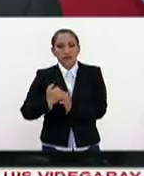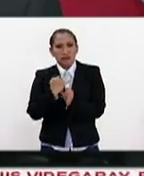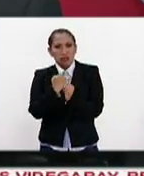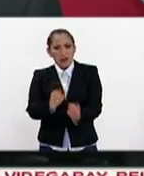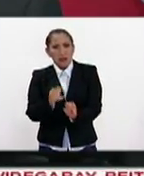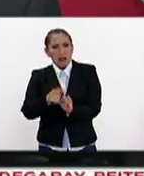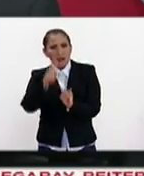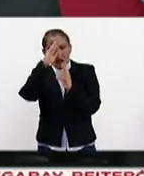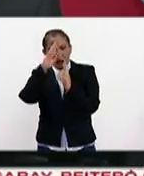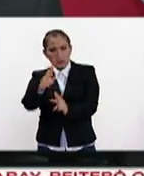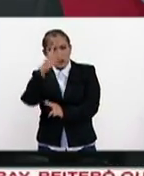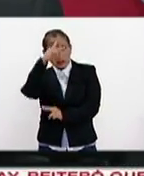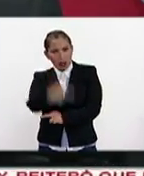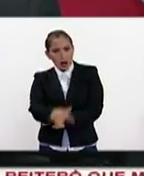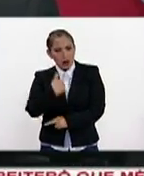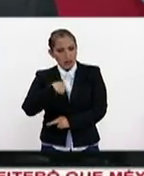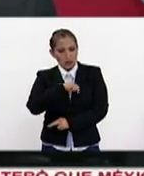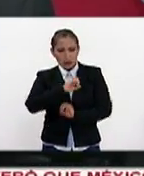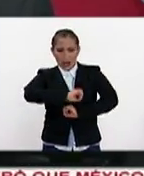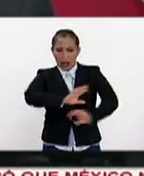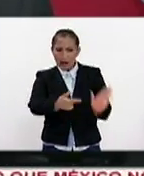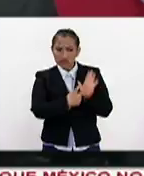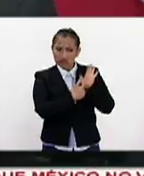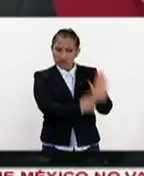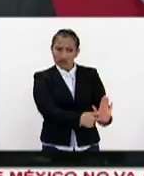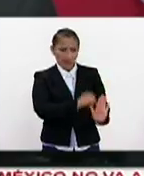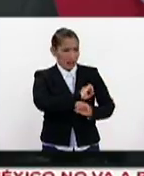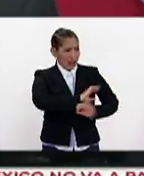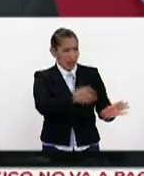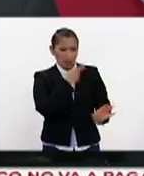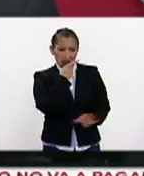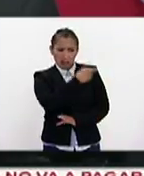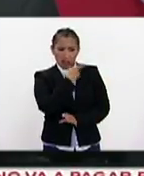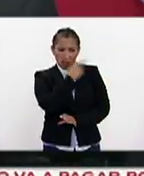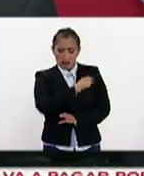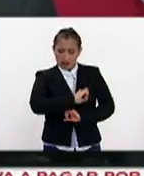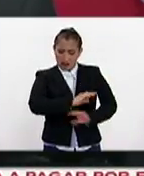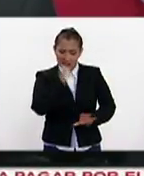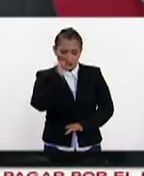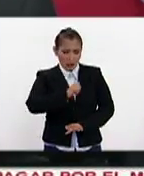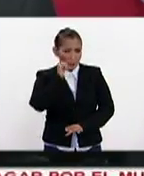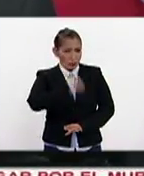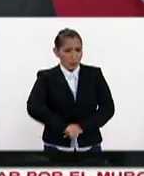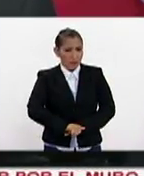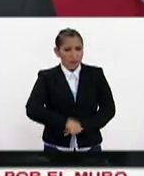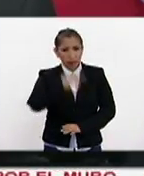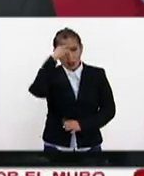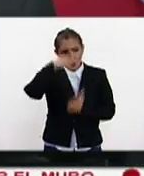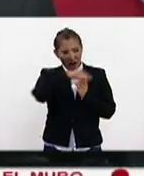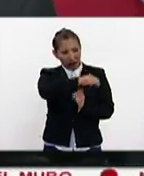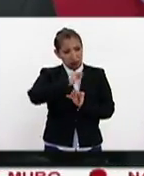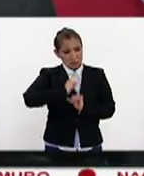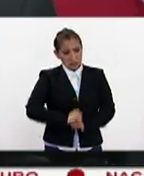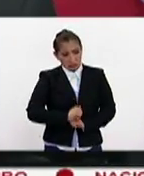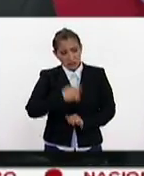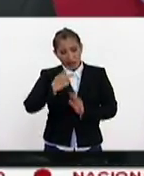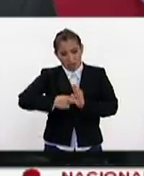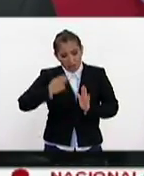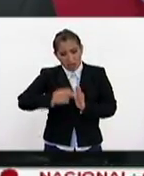dignidad. Nuestra posición ha sido clara desde el inicio y se seguirá siendo claros. Creo que el canciller ha